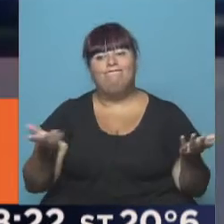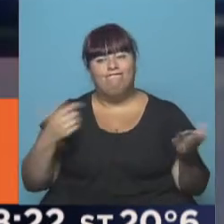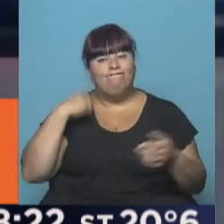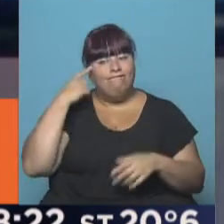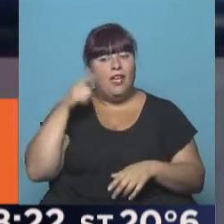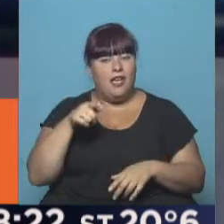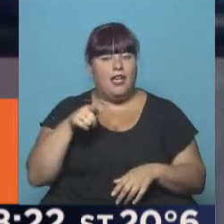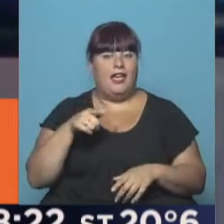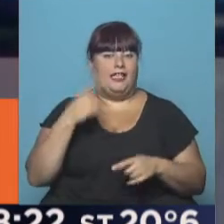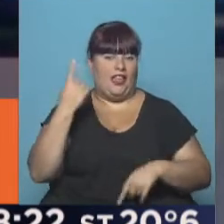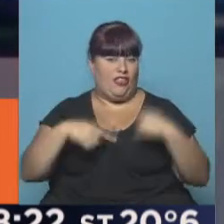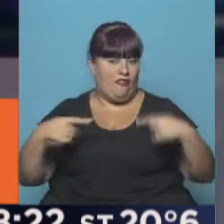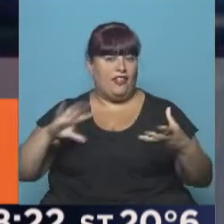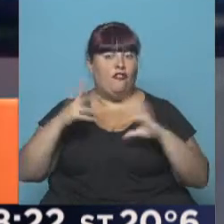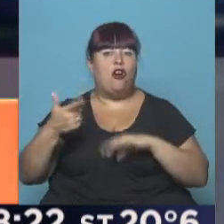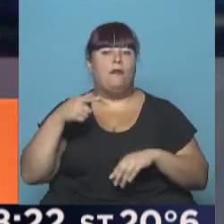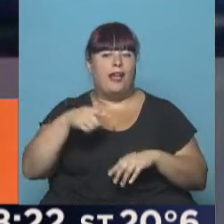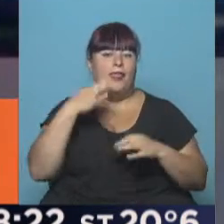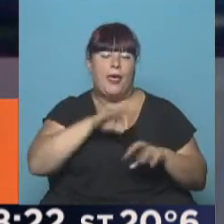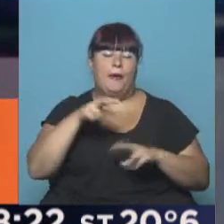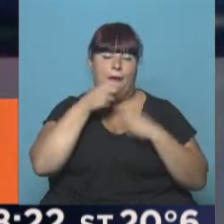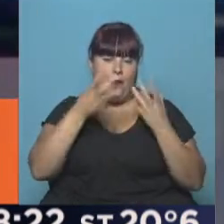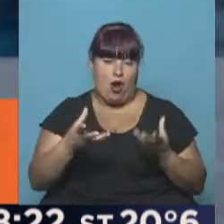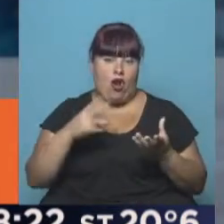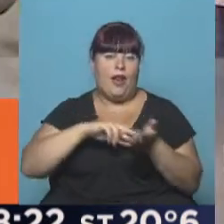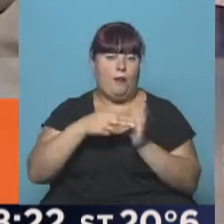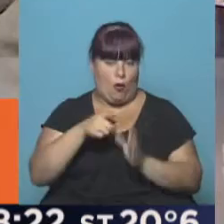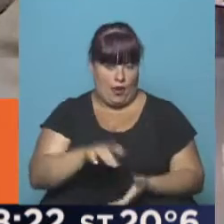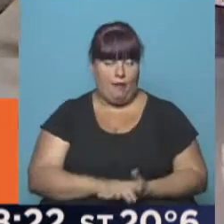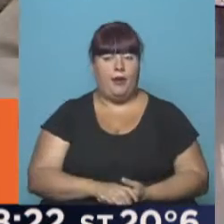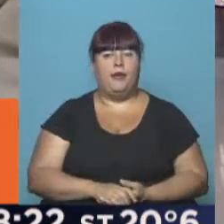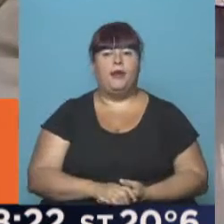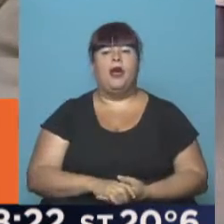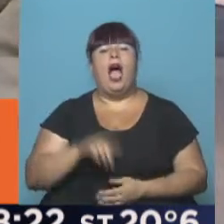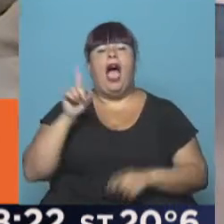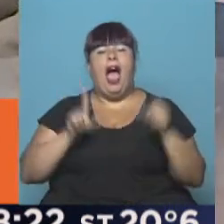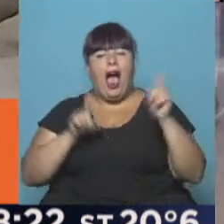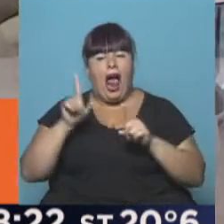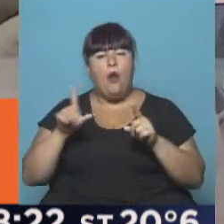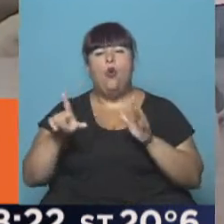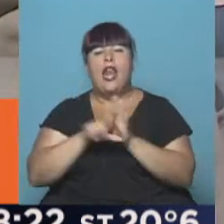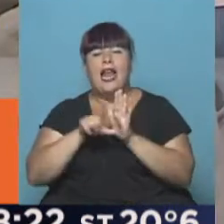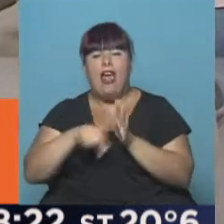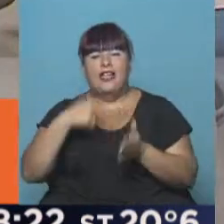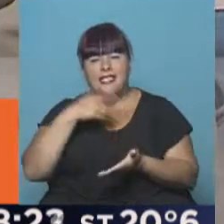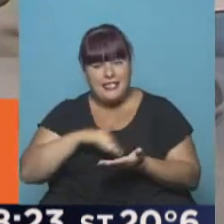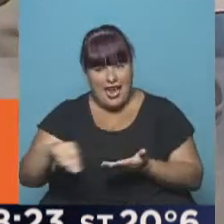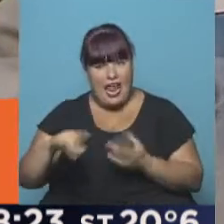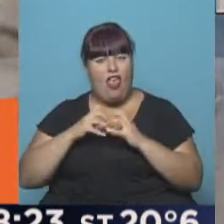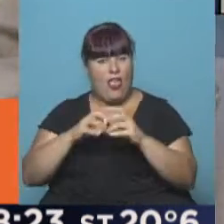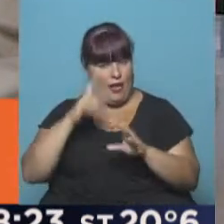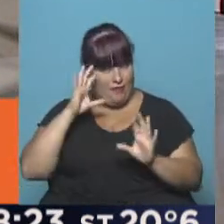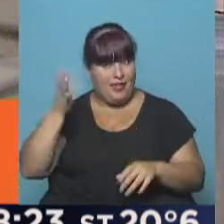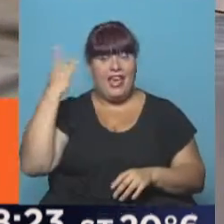es una de las variables de los indicadores que hay que mejorar el tema de la conflictividad de algunos legisladores en el senado cuando se discutió